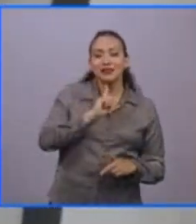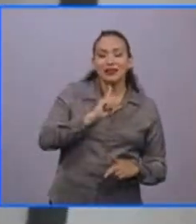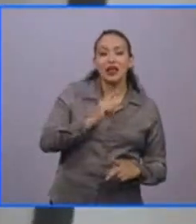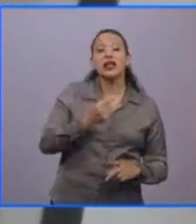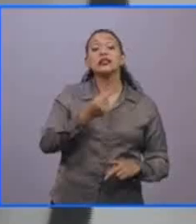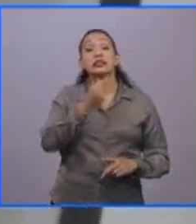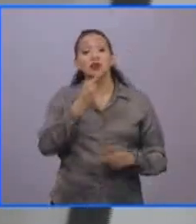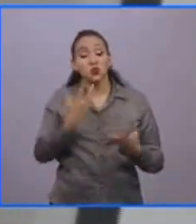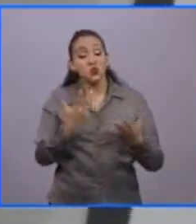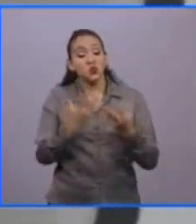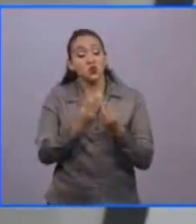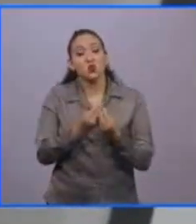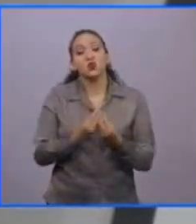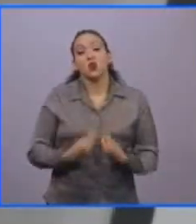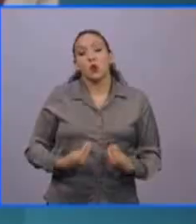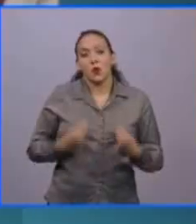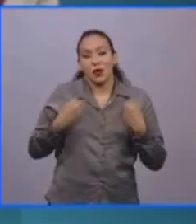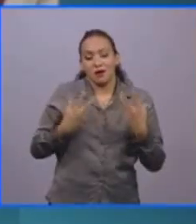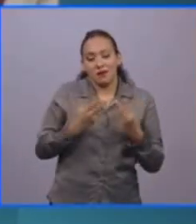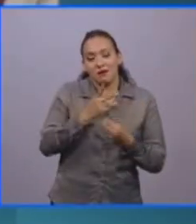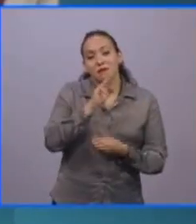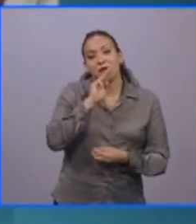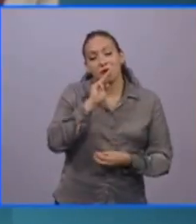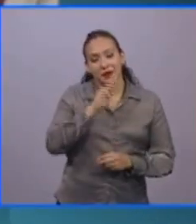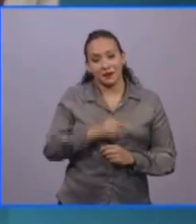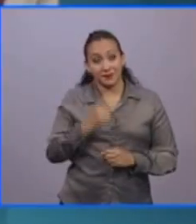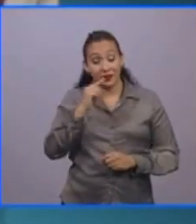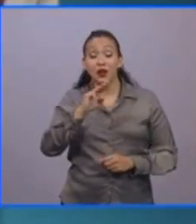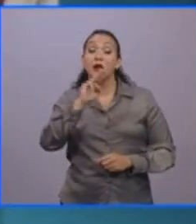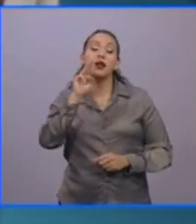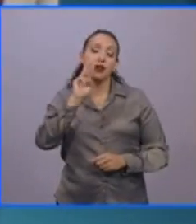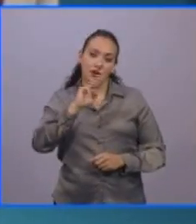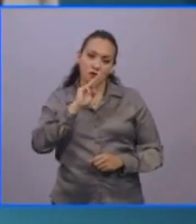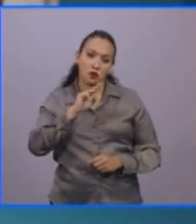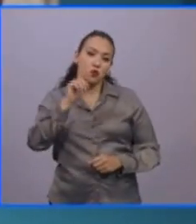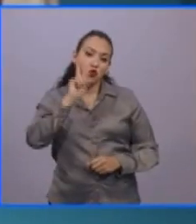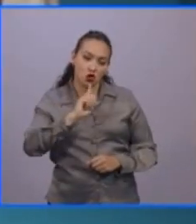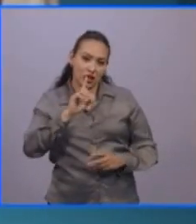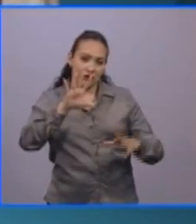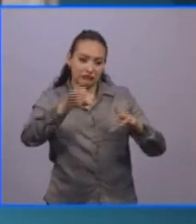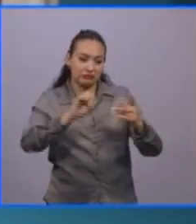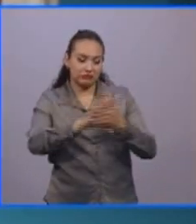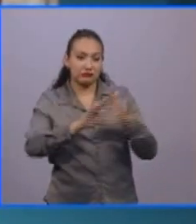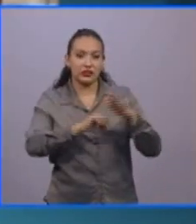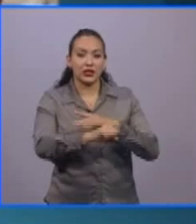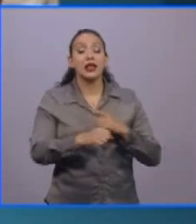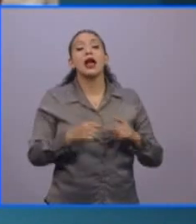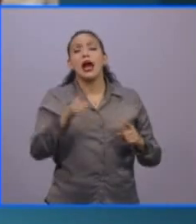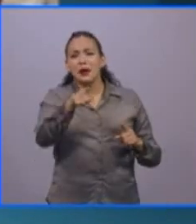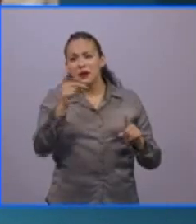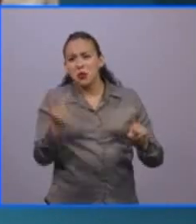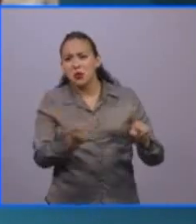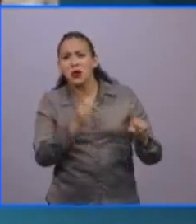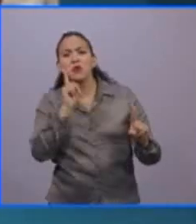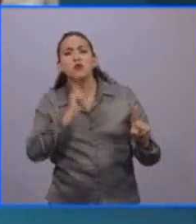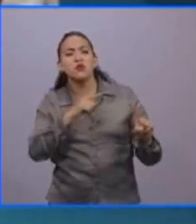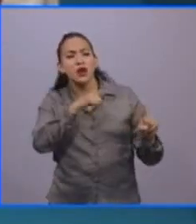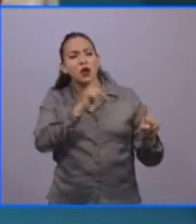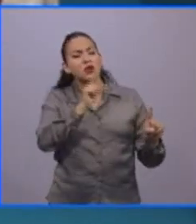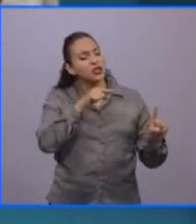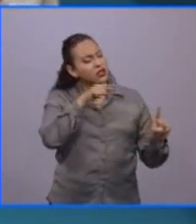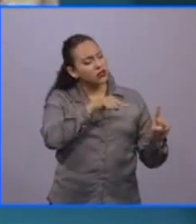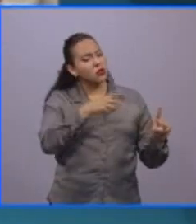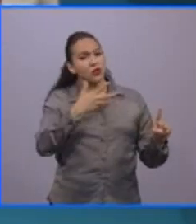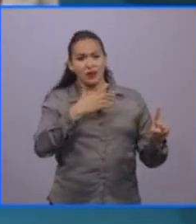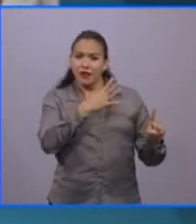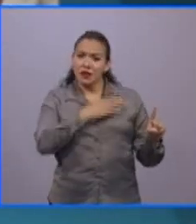niños viviendo en prisión con sus madres. Vemos que a las mujeres las arrestan y no hay una sola que le pregunten en el proceso de su arresto,